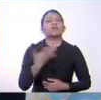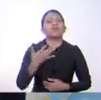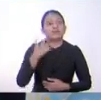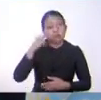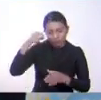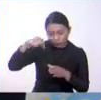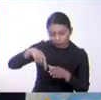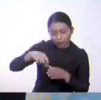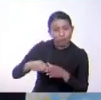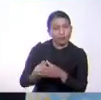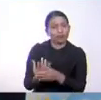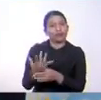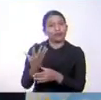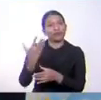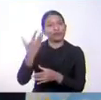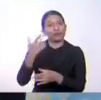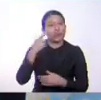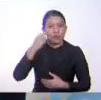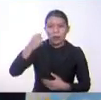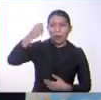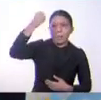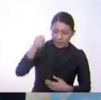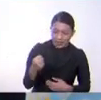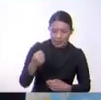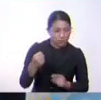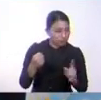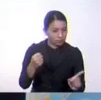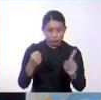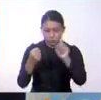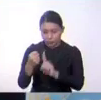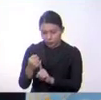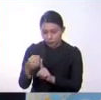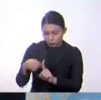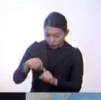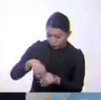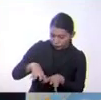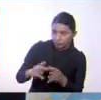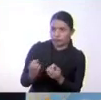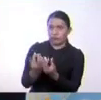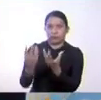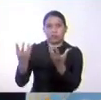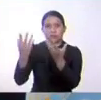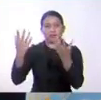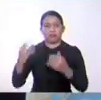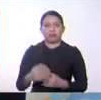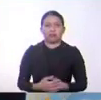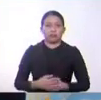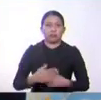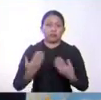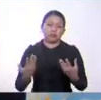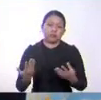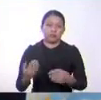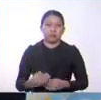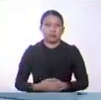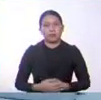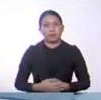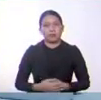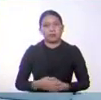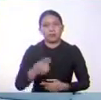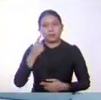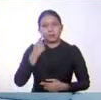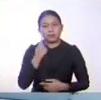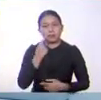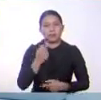ejemplo, una estaca o al crecer una mata de guineo. También se hace una